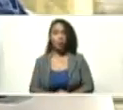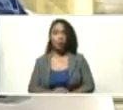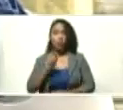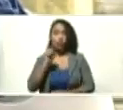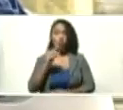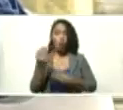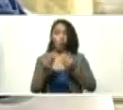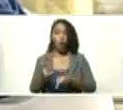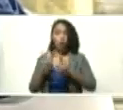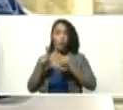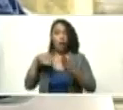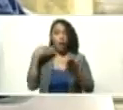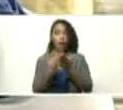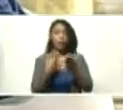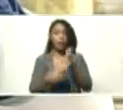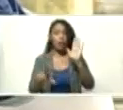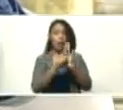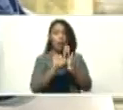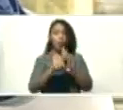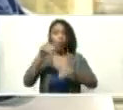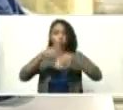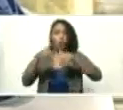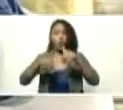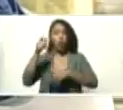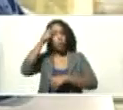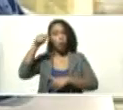autoridades legítimas electas por el voto del pueblo,